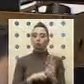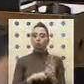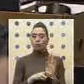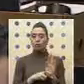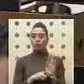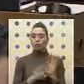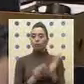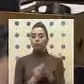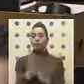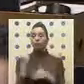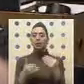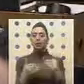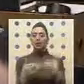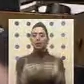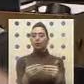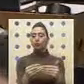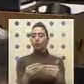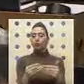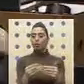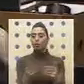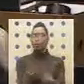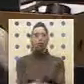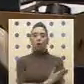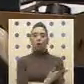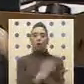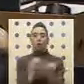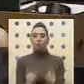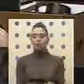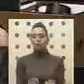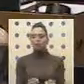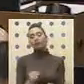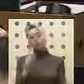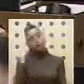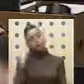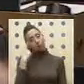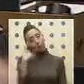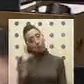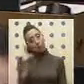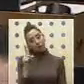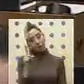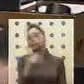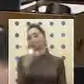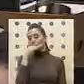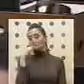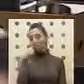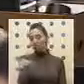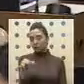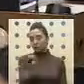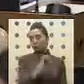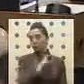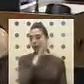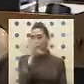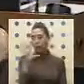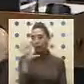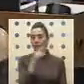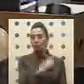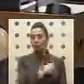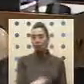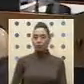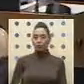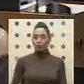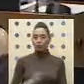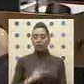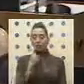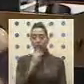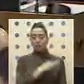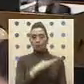que entre en vigencia cuanto antes, pero también diciéndole con toda claridad al gobierno y al señor